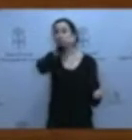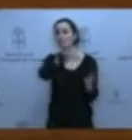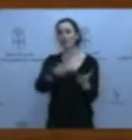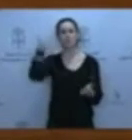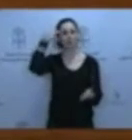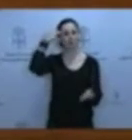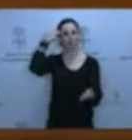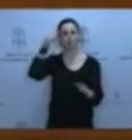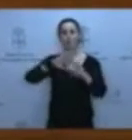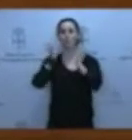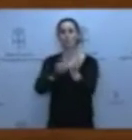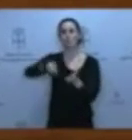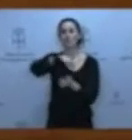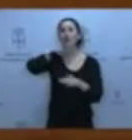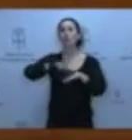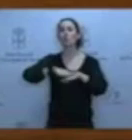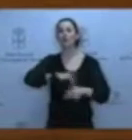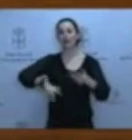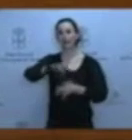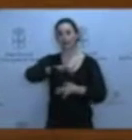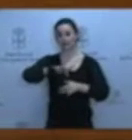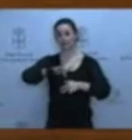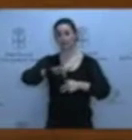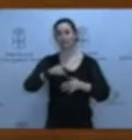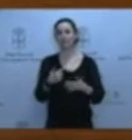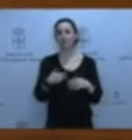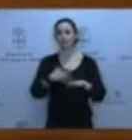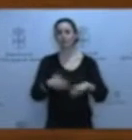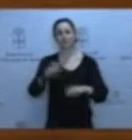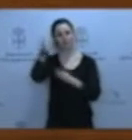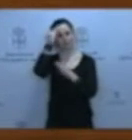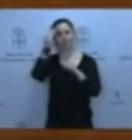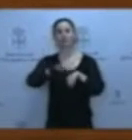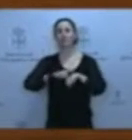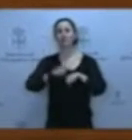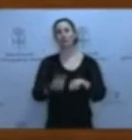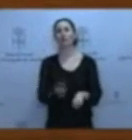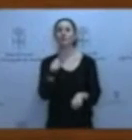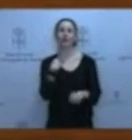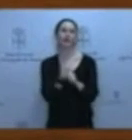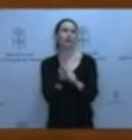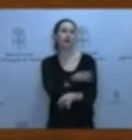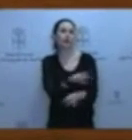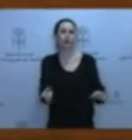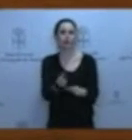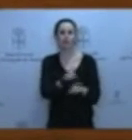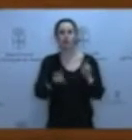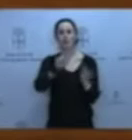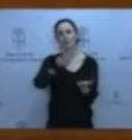personas habían suicidado como consecuencias de la crisis en el mundo y consideraban que aspectos como la pérdida de trabajo, las deudas, las ejecuciones